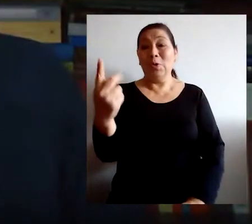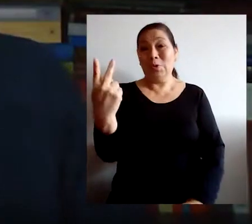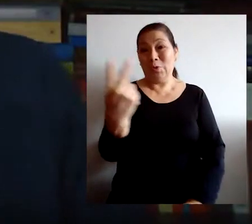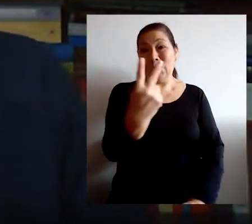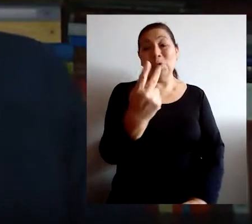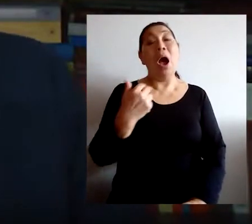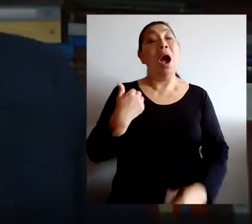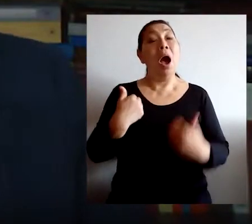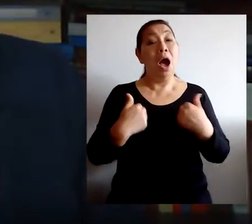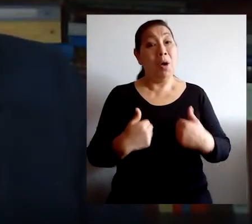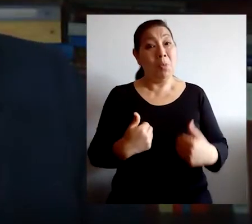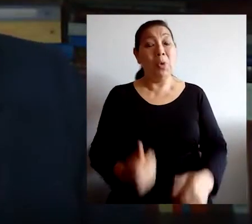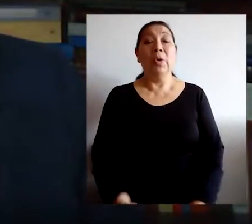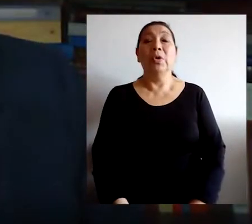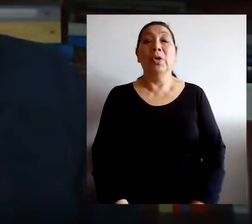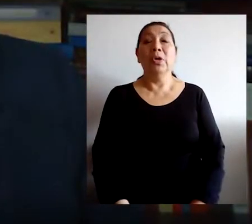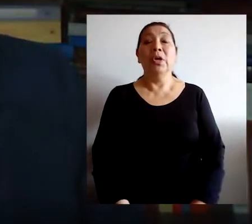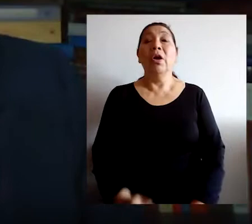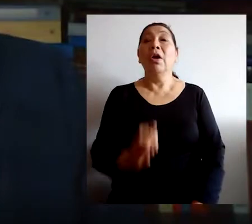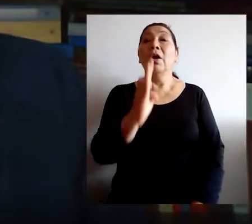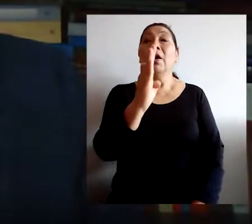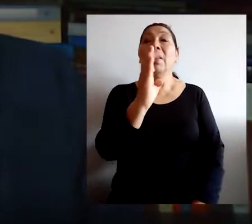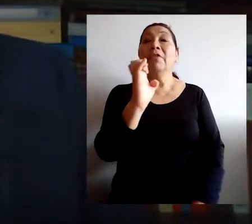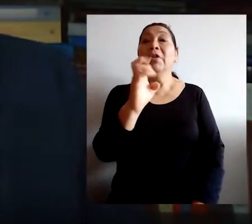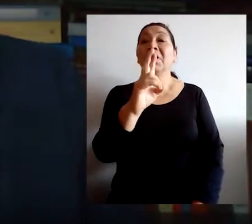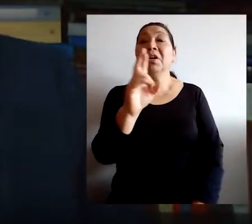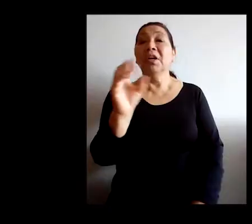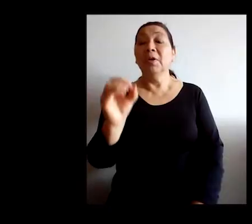abogados. Magistrado Augusto Ferrero.